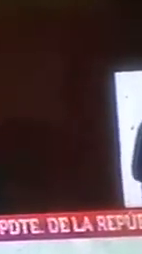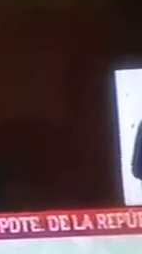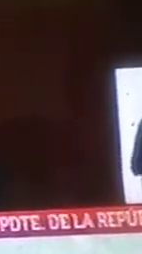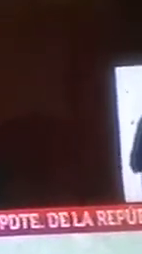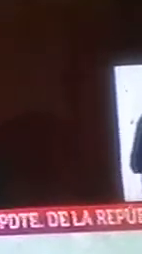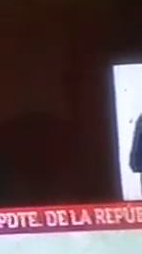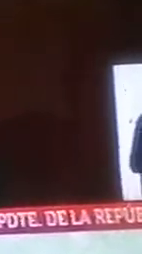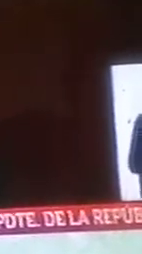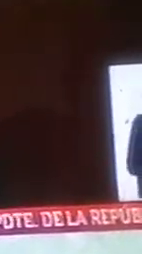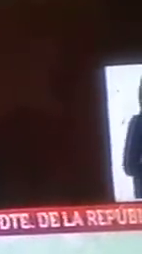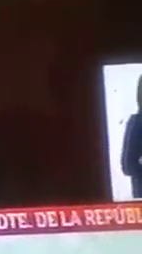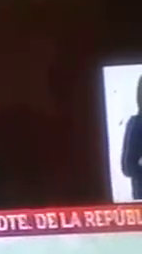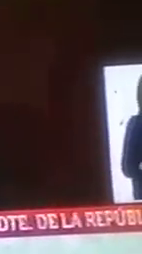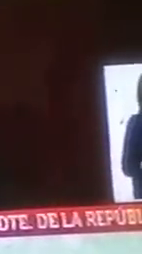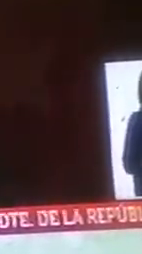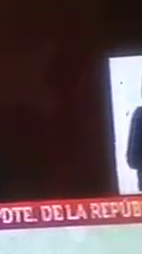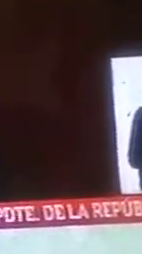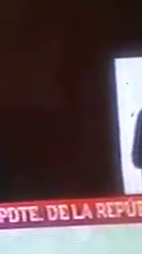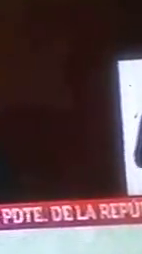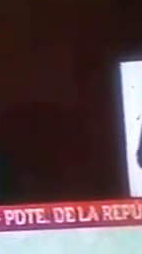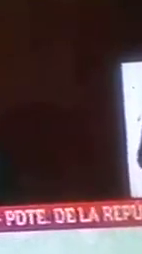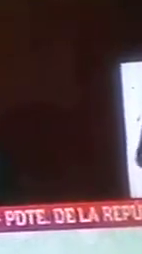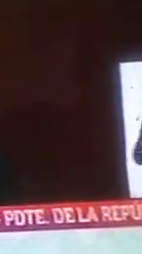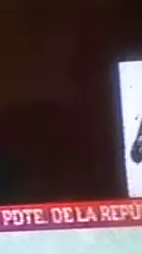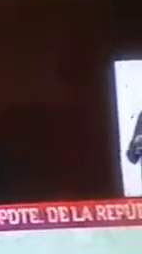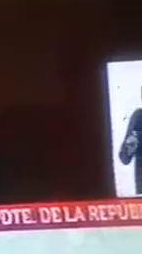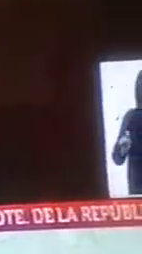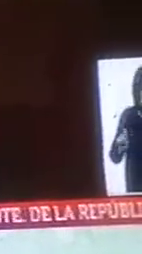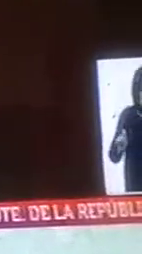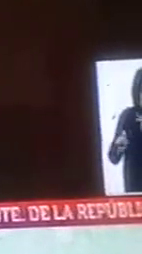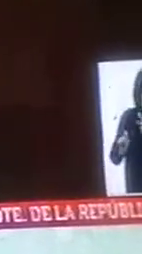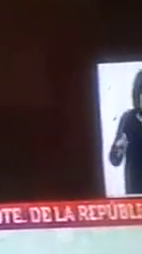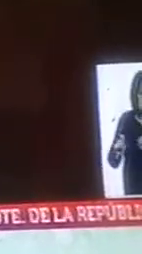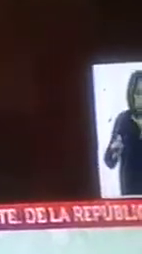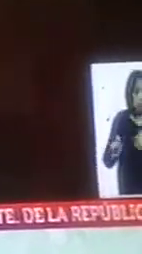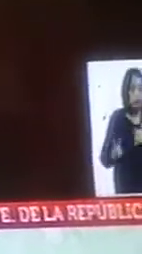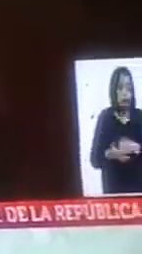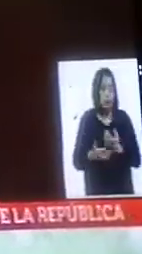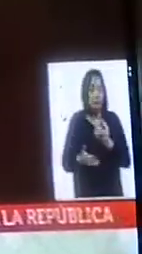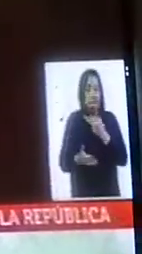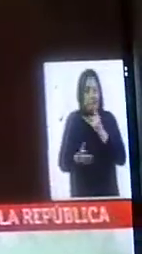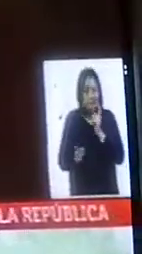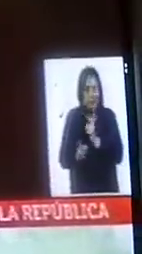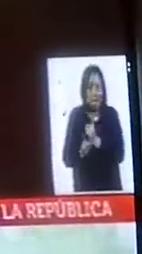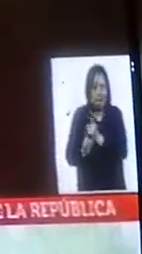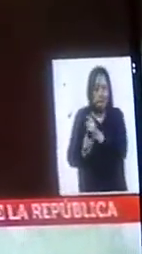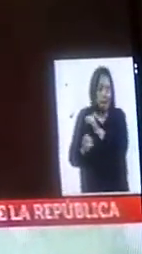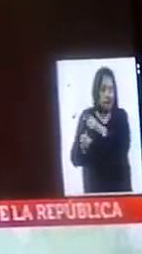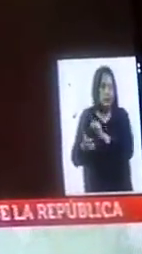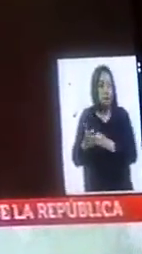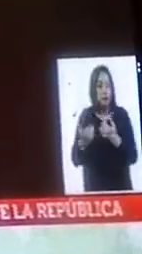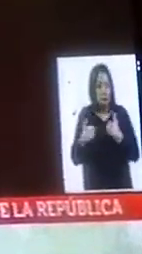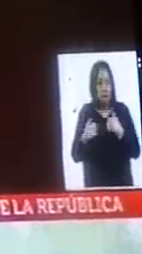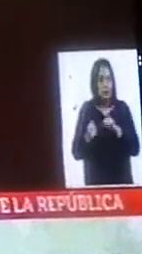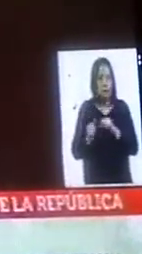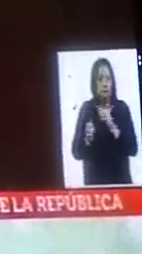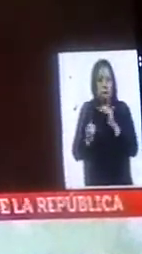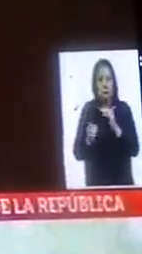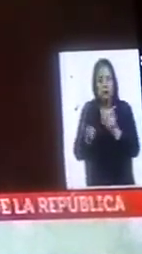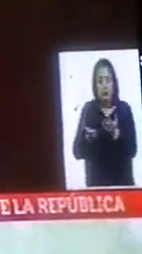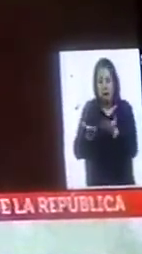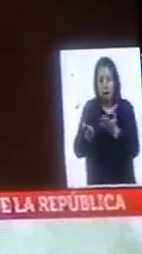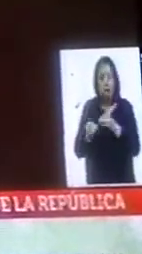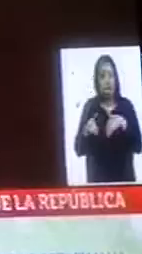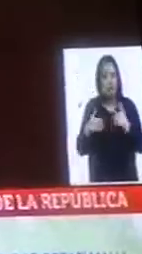y los profesores rurales verdaderos apóstoles de la educación peruana reciban un mínimo de servicios para poder